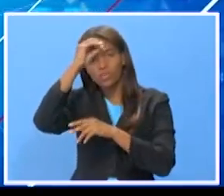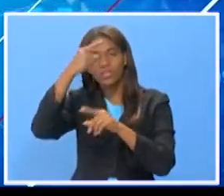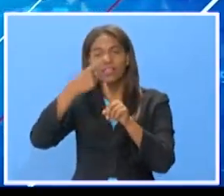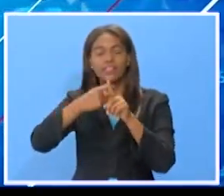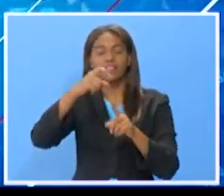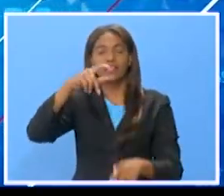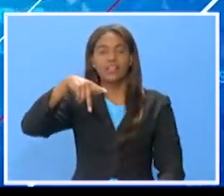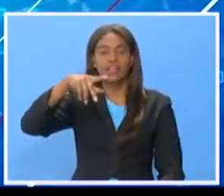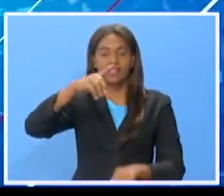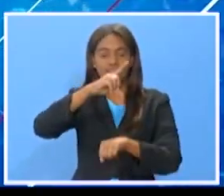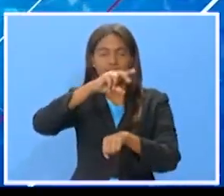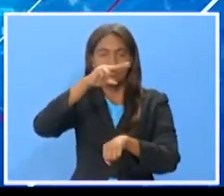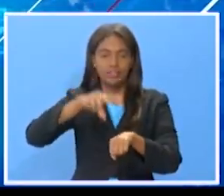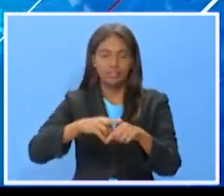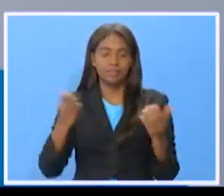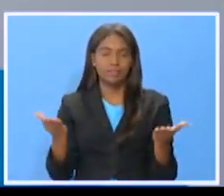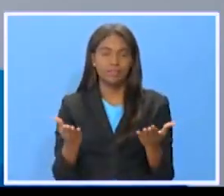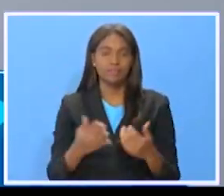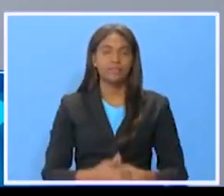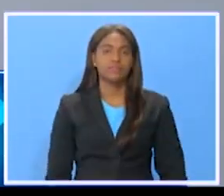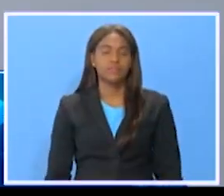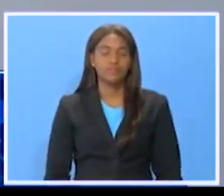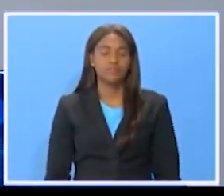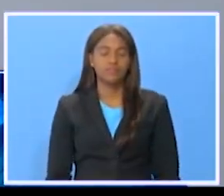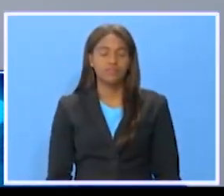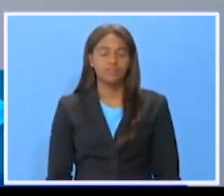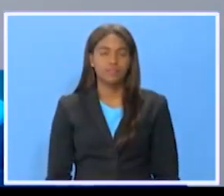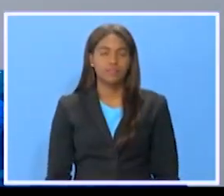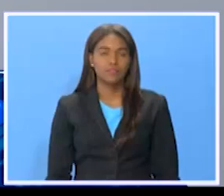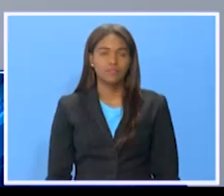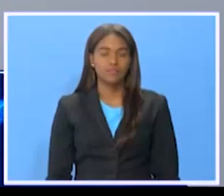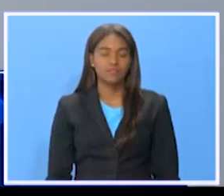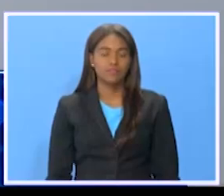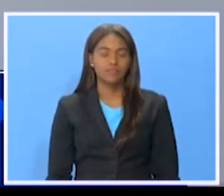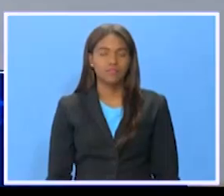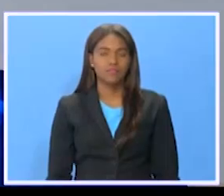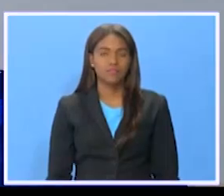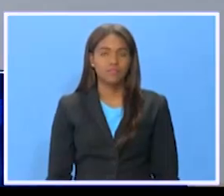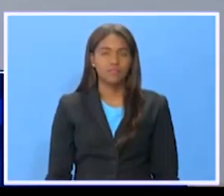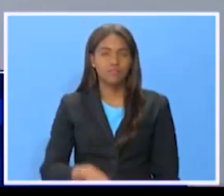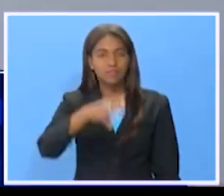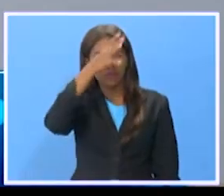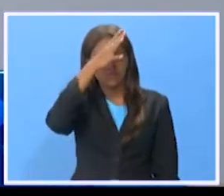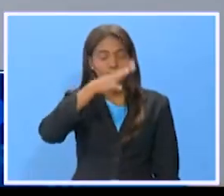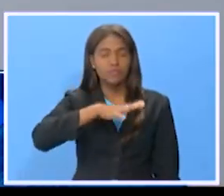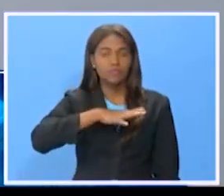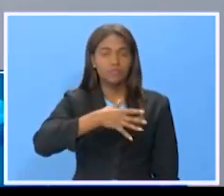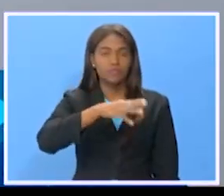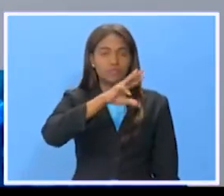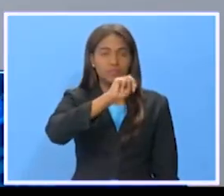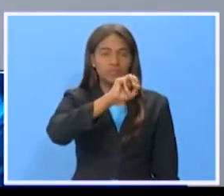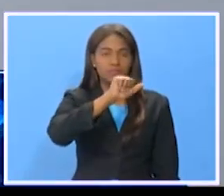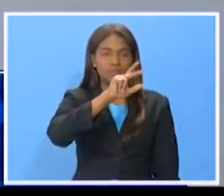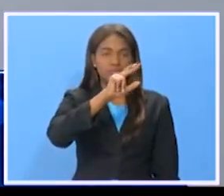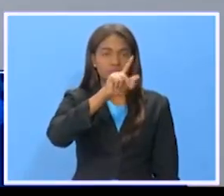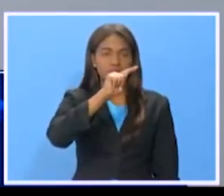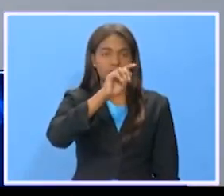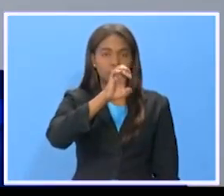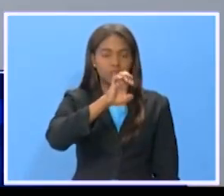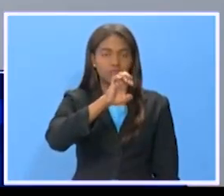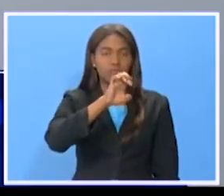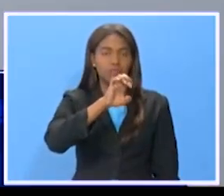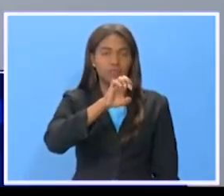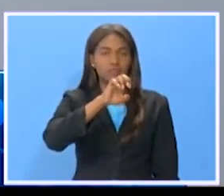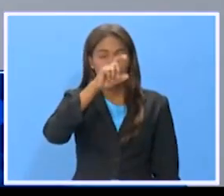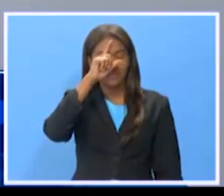Distrito Nacional. El señor Marcos Antonio Pérez Frías, momentos después de que ultimara